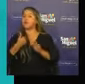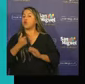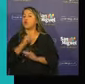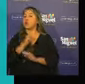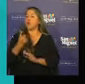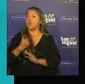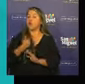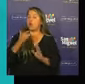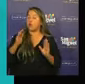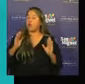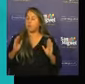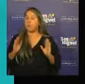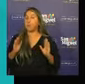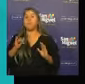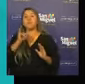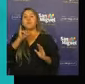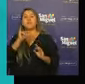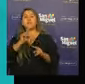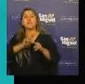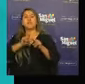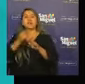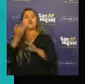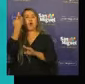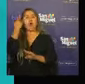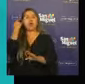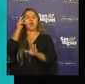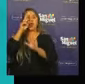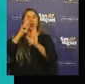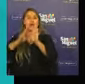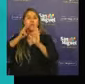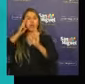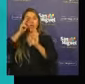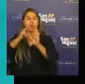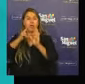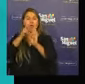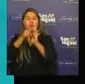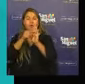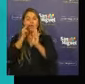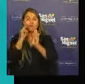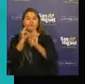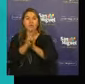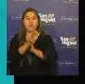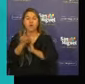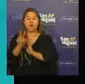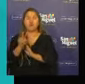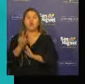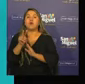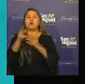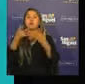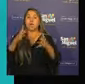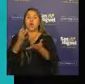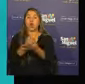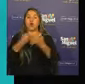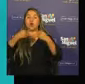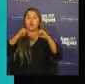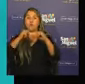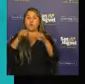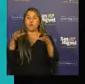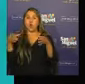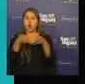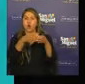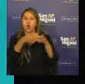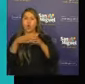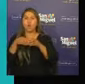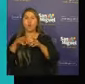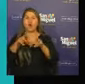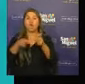visto, se hizo un reportaje incluso. Logramos desbaratar bandas tanto de ventas